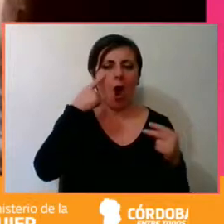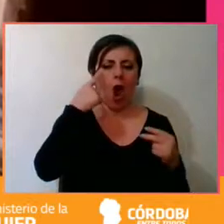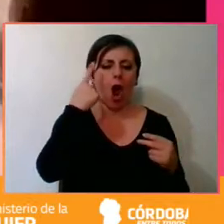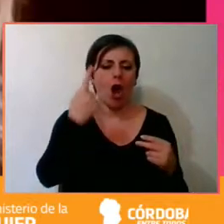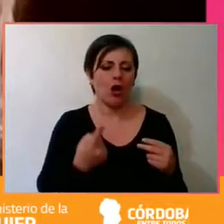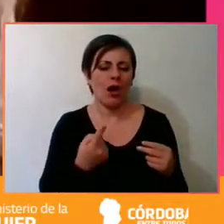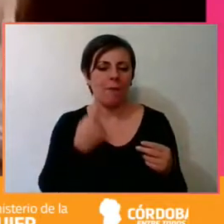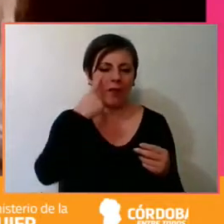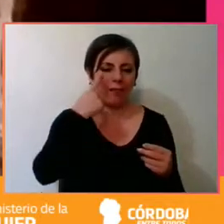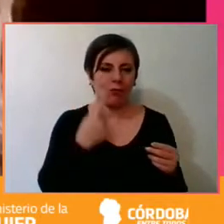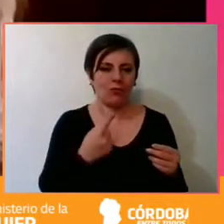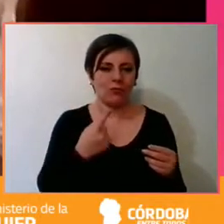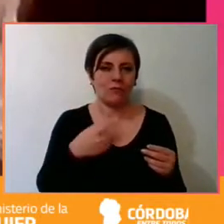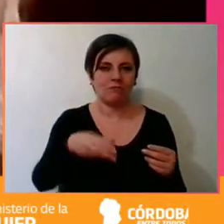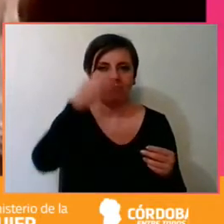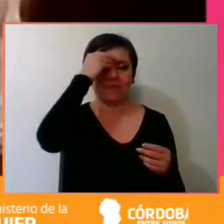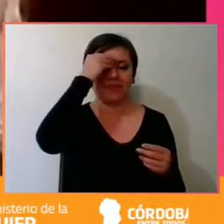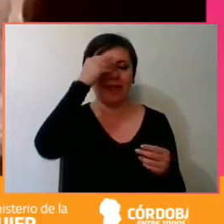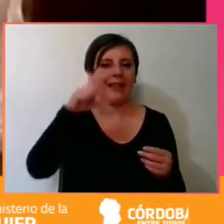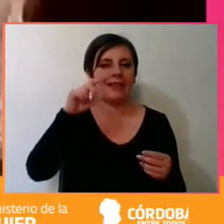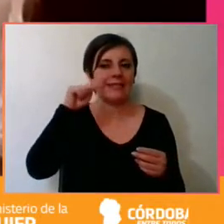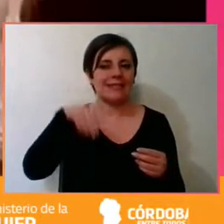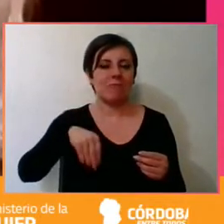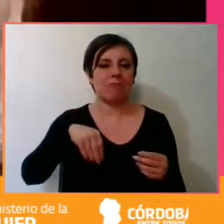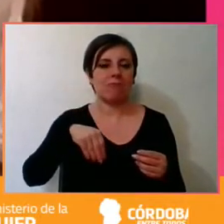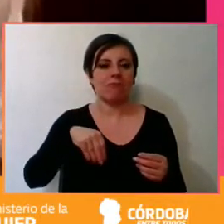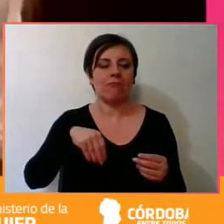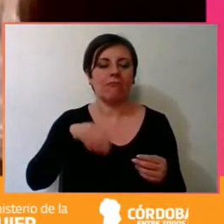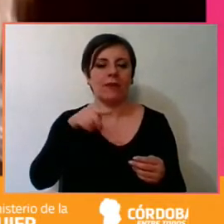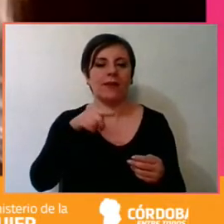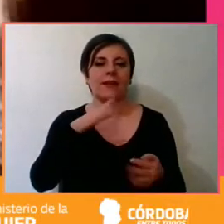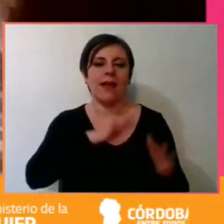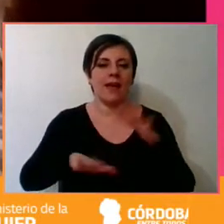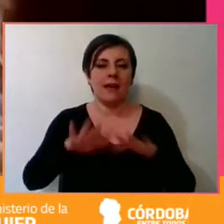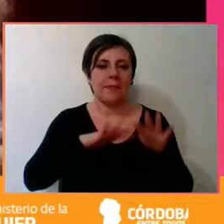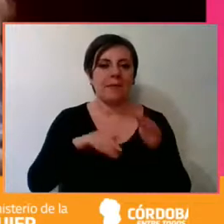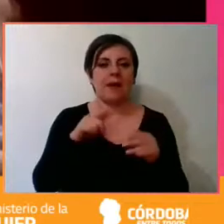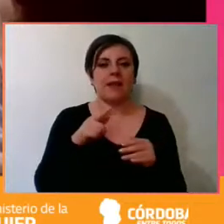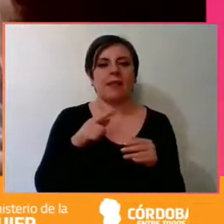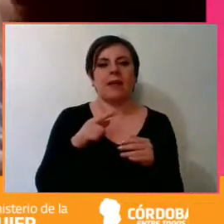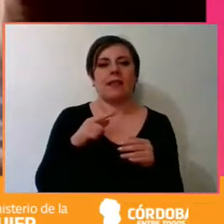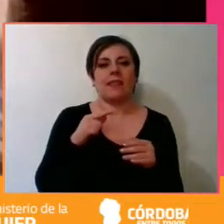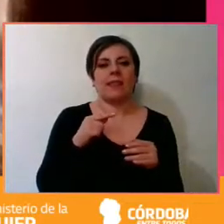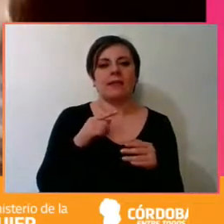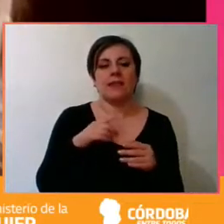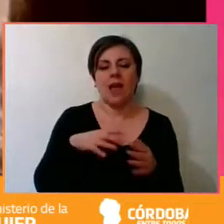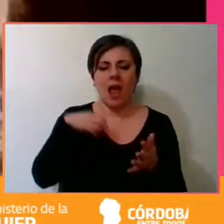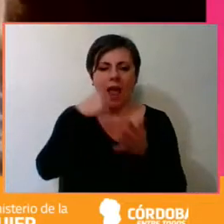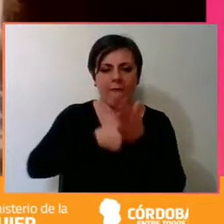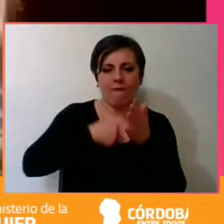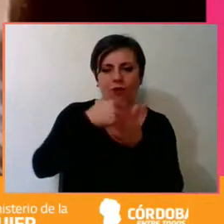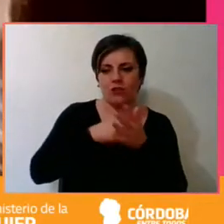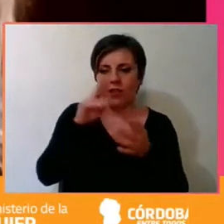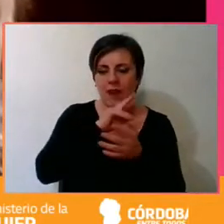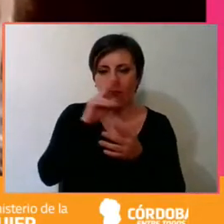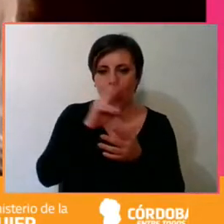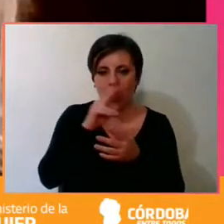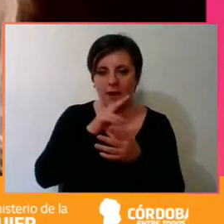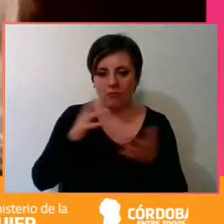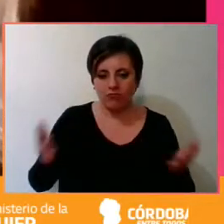nos apropiamos de la CIM, porque estas instancias son hechas desde todo ese esfuerzo de las mujeres por